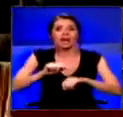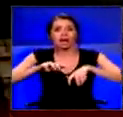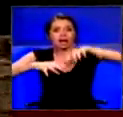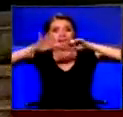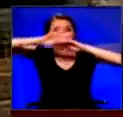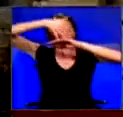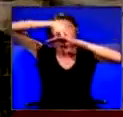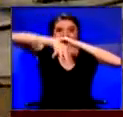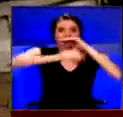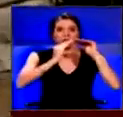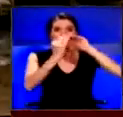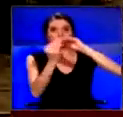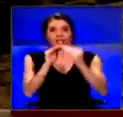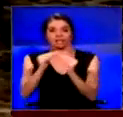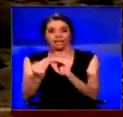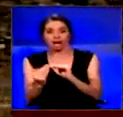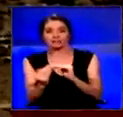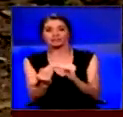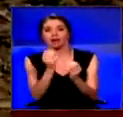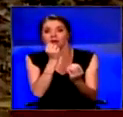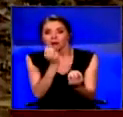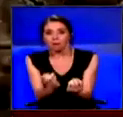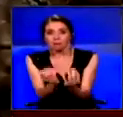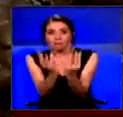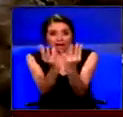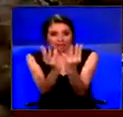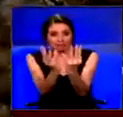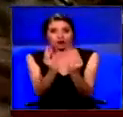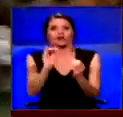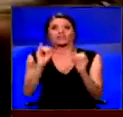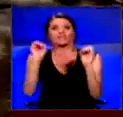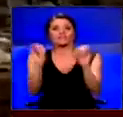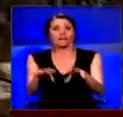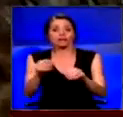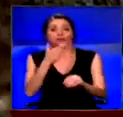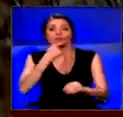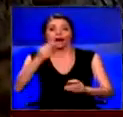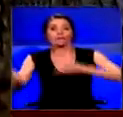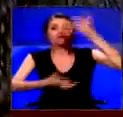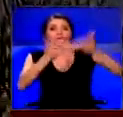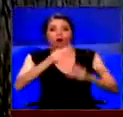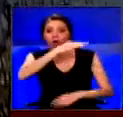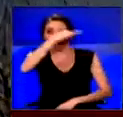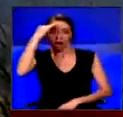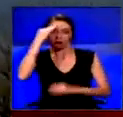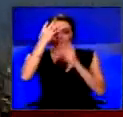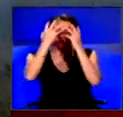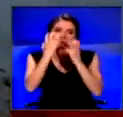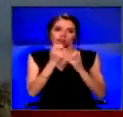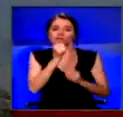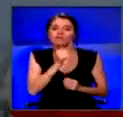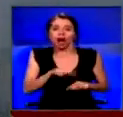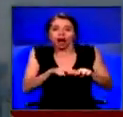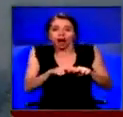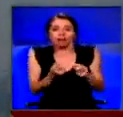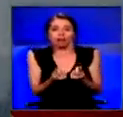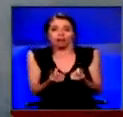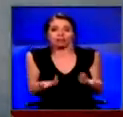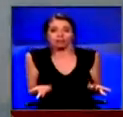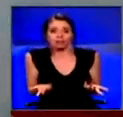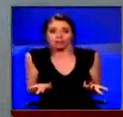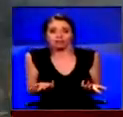quebradas, basurales y matorrales, alimento perfecto para el fuego. Están aburridos, indignados con la falta de recursos, medidas